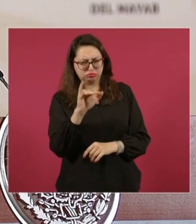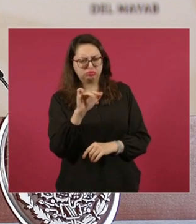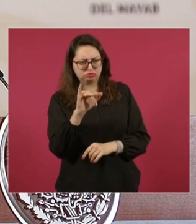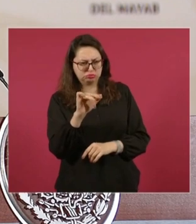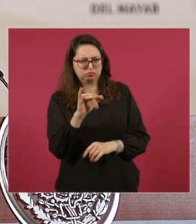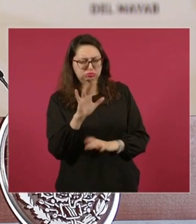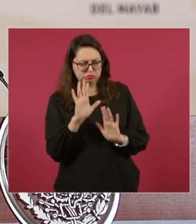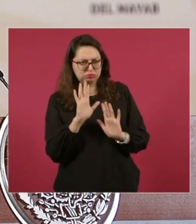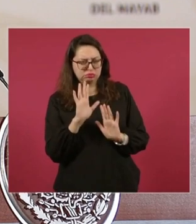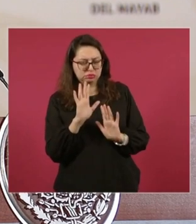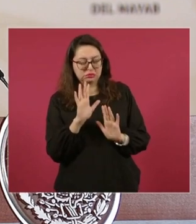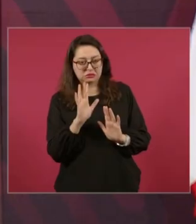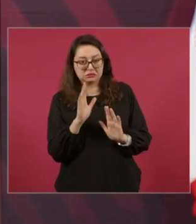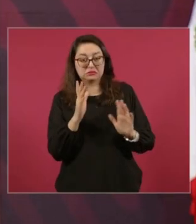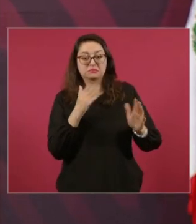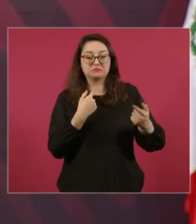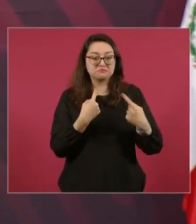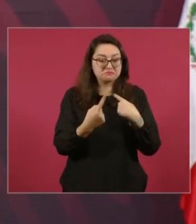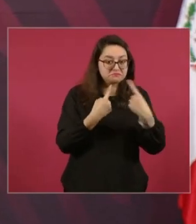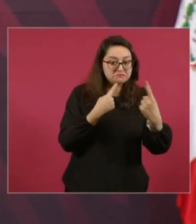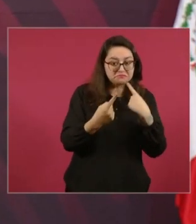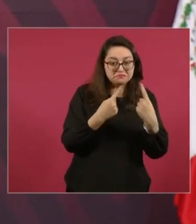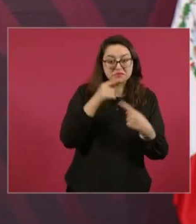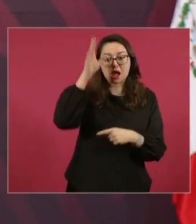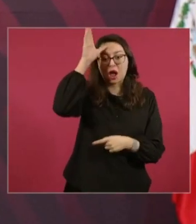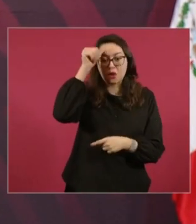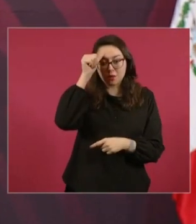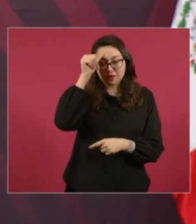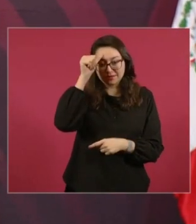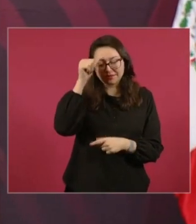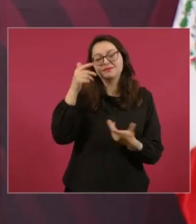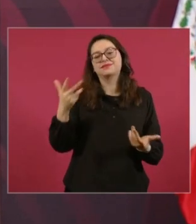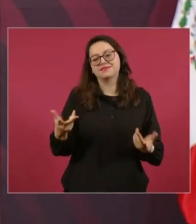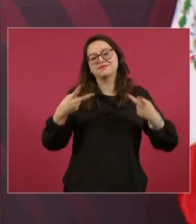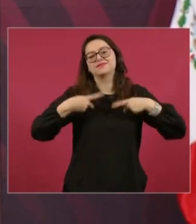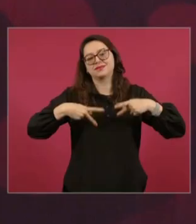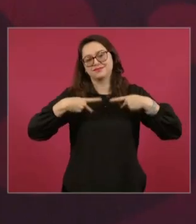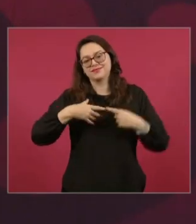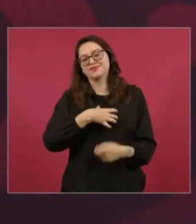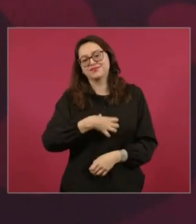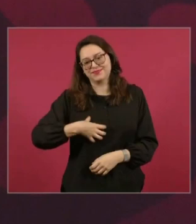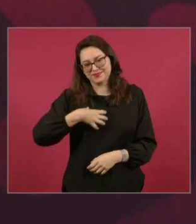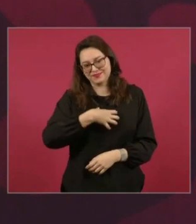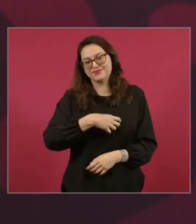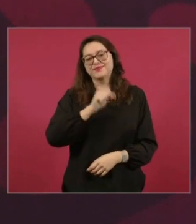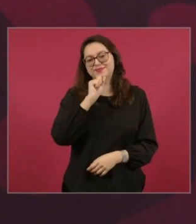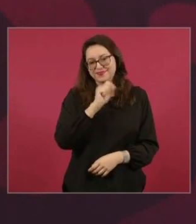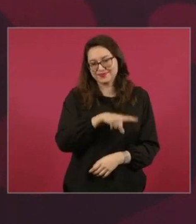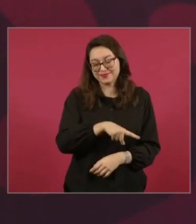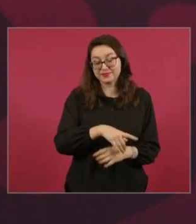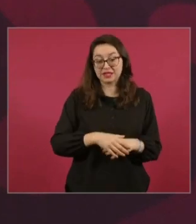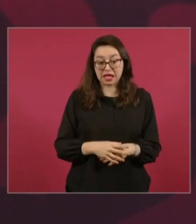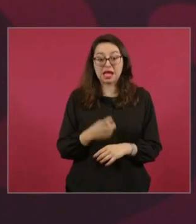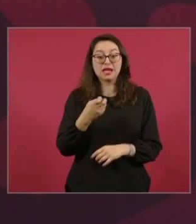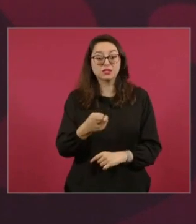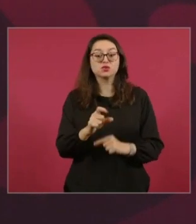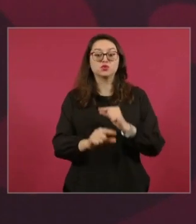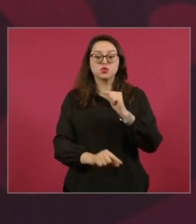Eso lo logramos. Y la gente también ahí pues está contenta. Tenemos que ir